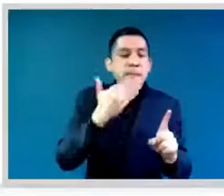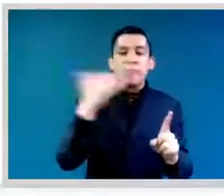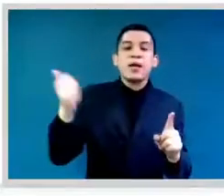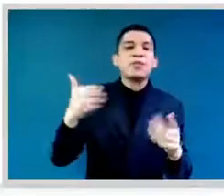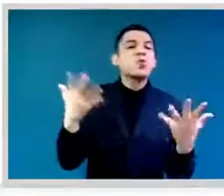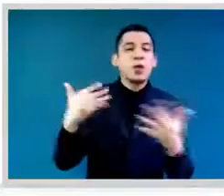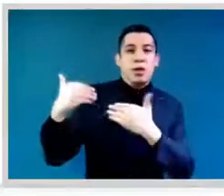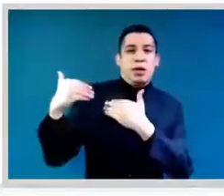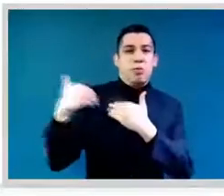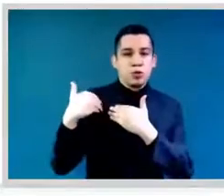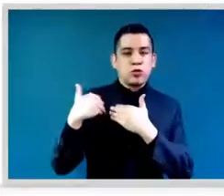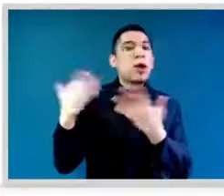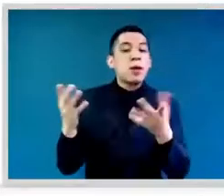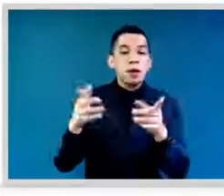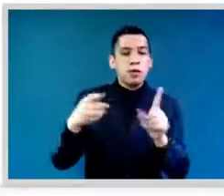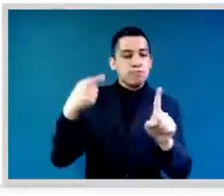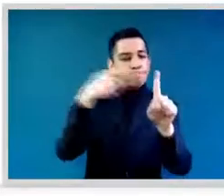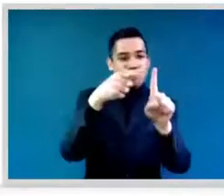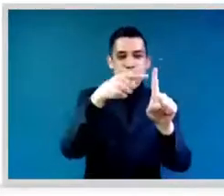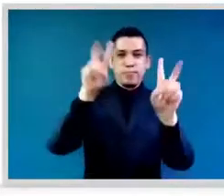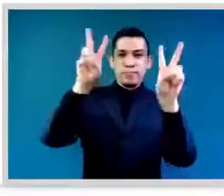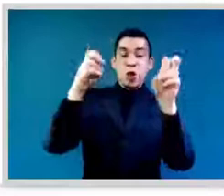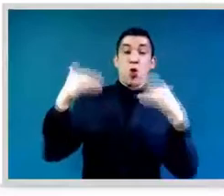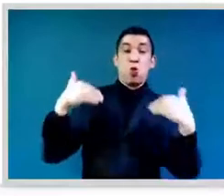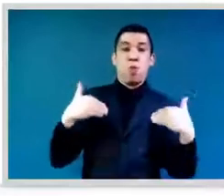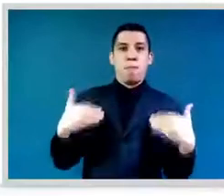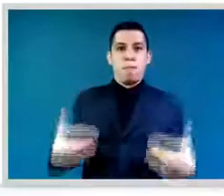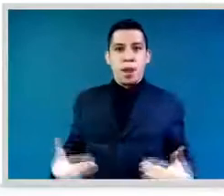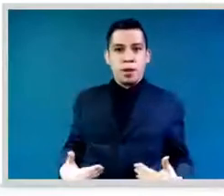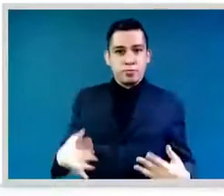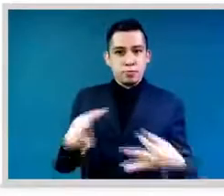quiero concluir, a pesar de la pandemia, que es una crisis,